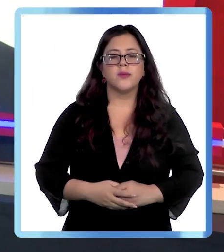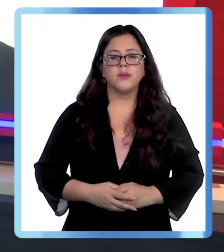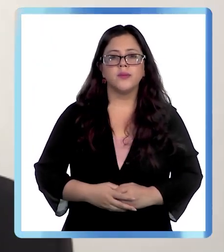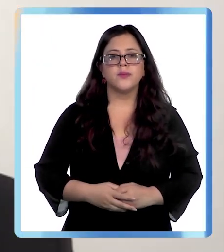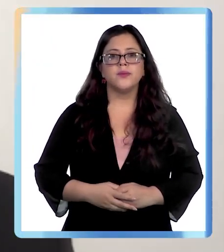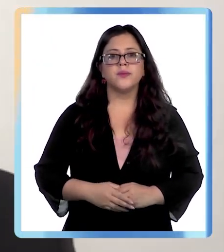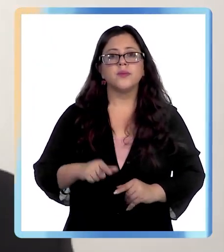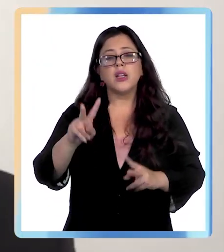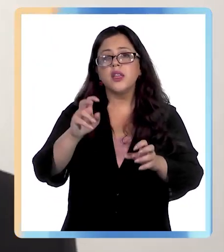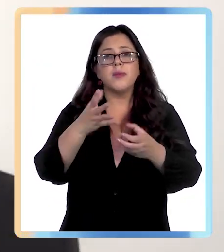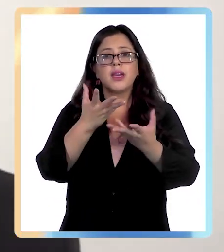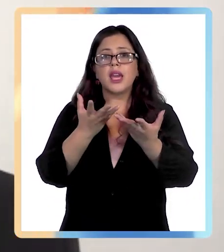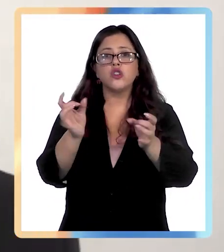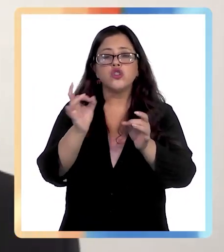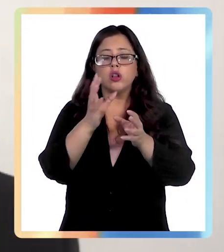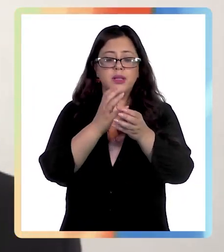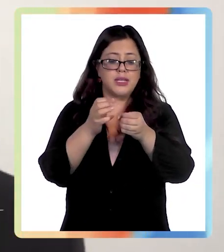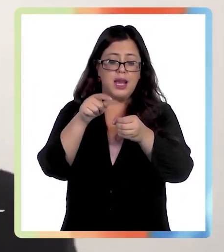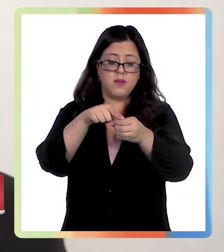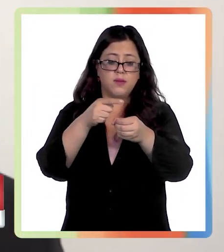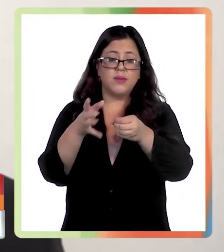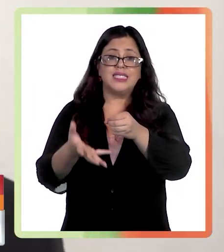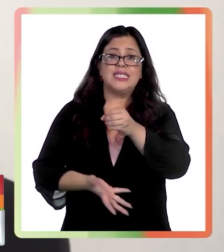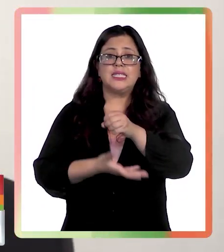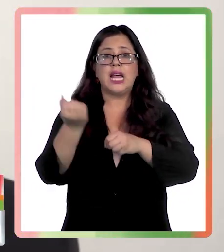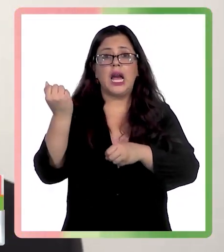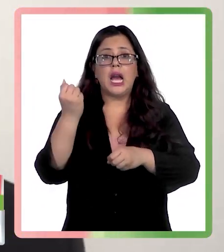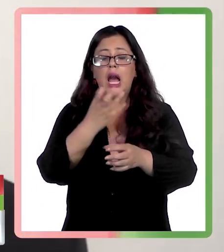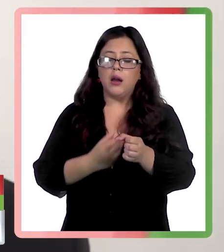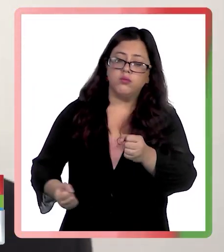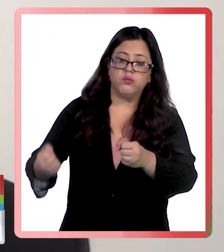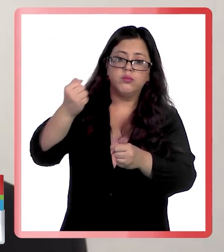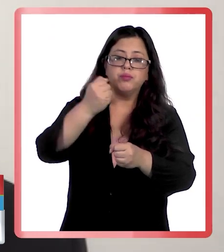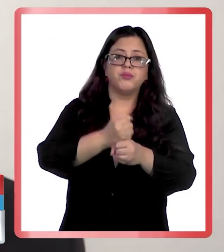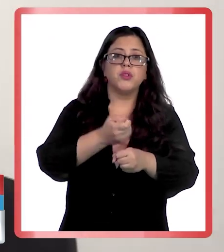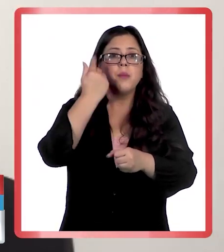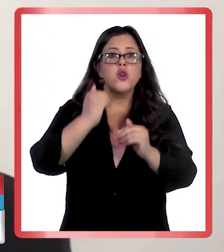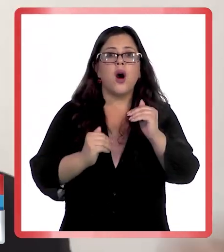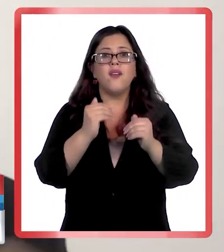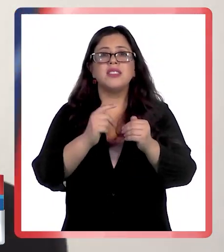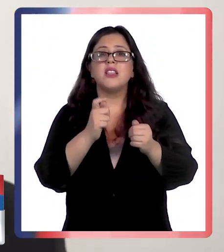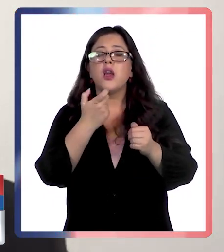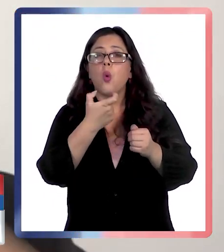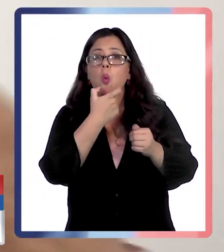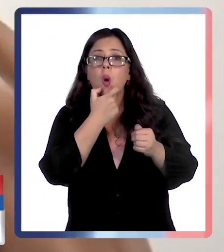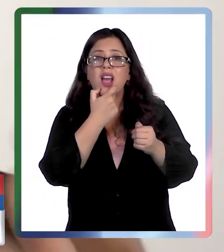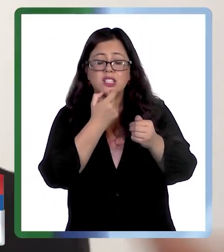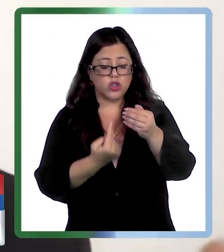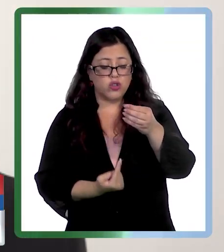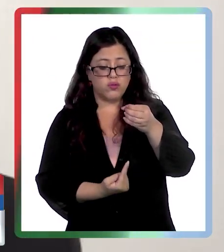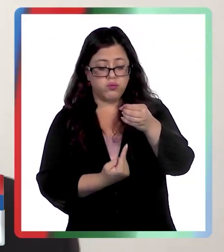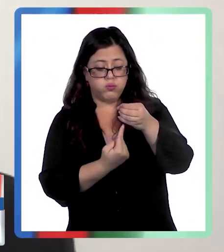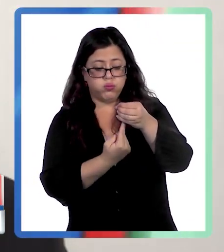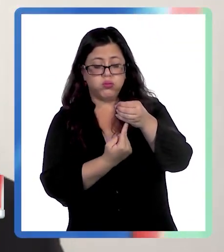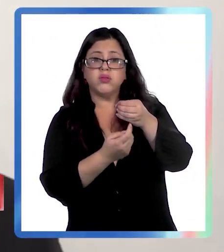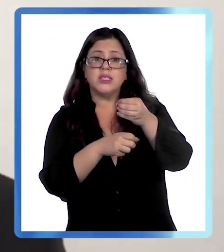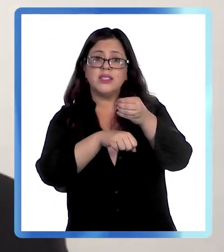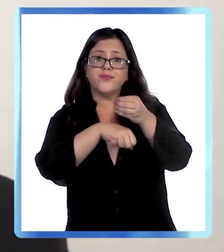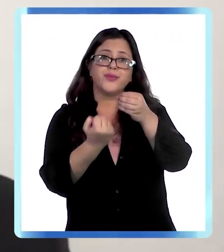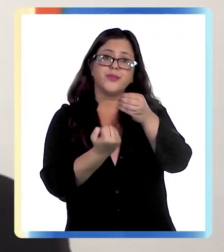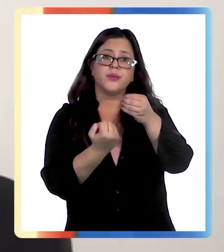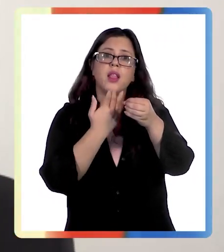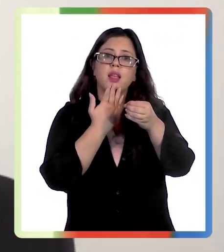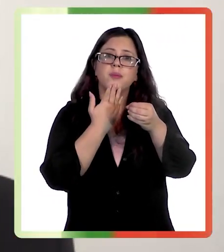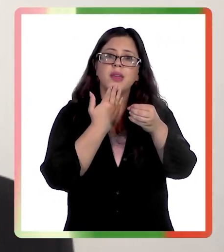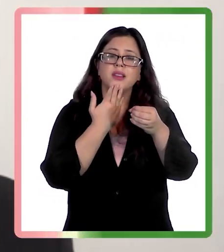eso con implantes dentarios pero muchas veces el hueso es muy poco y hay que poder injertar hueso porque se perdió con